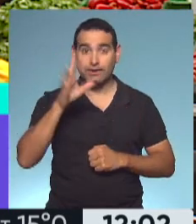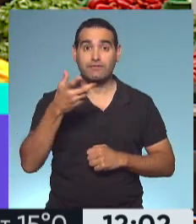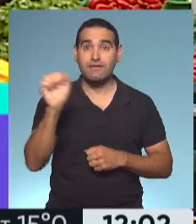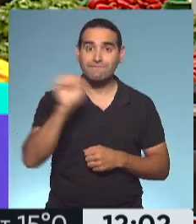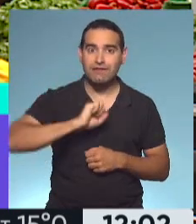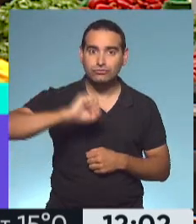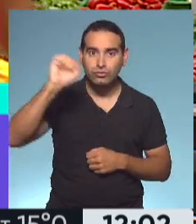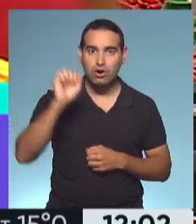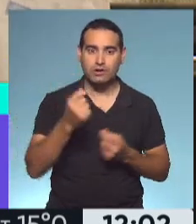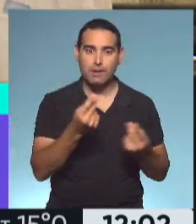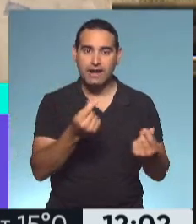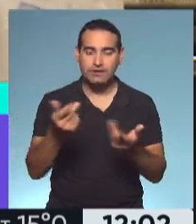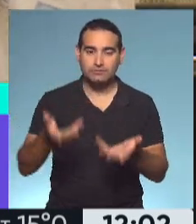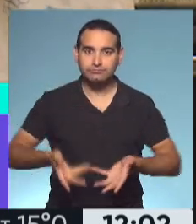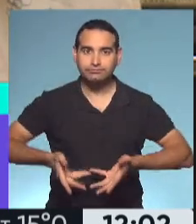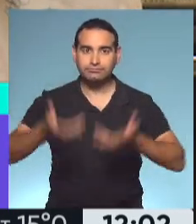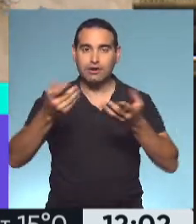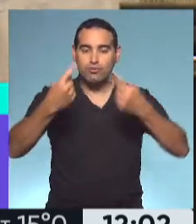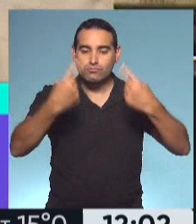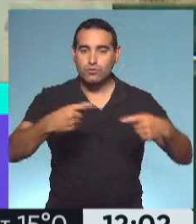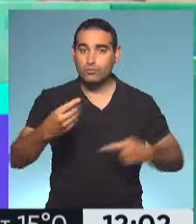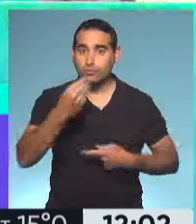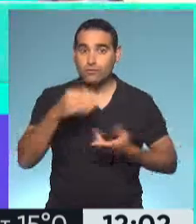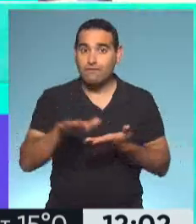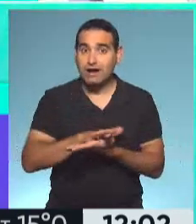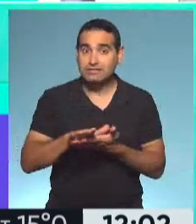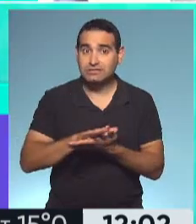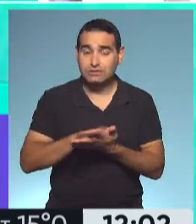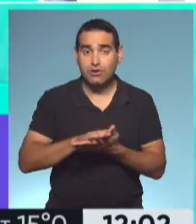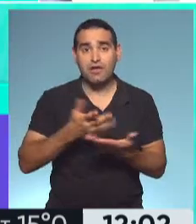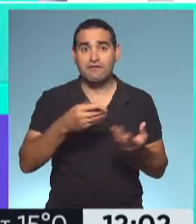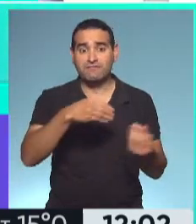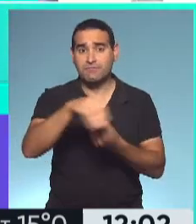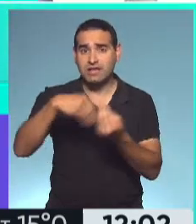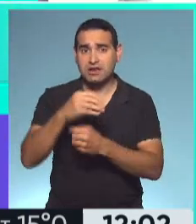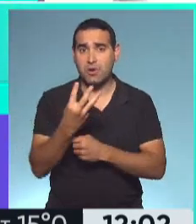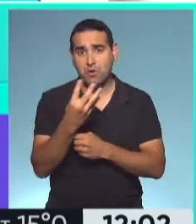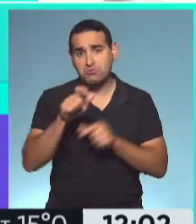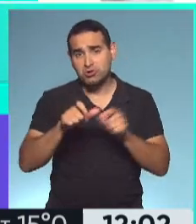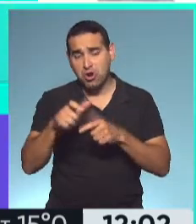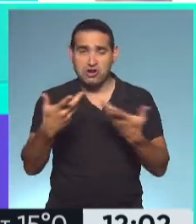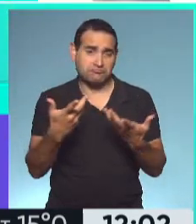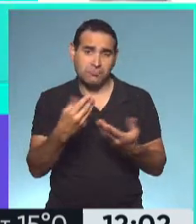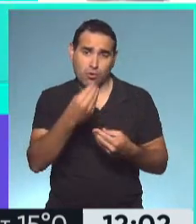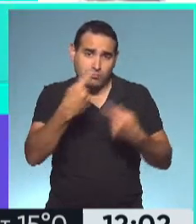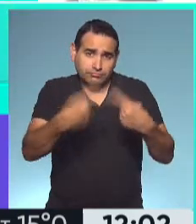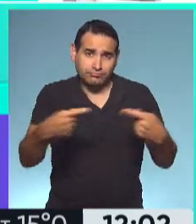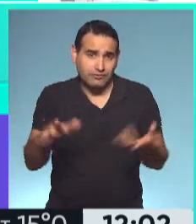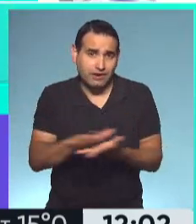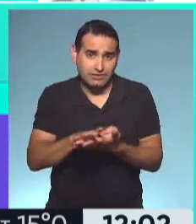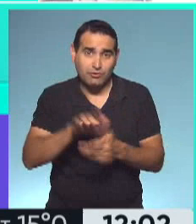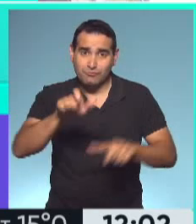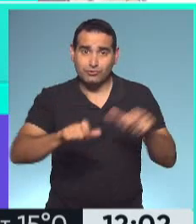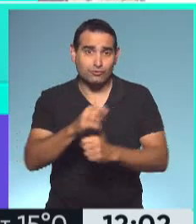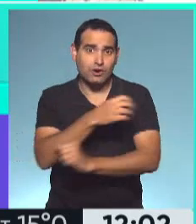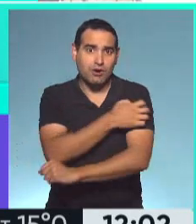el tema de los precios y las canastas básicas de alimentos, no solamente para la familia tipo, sino también la canasta básica que tiene que ver con la indigencia, es uno de